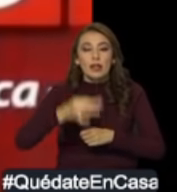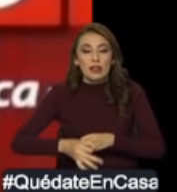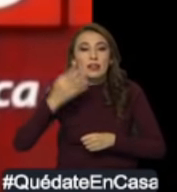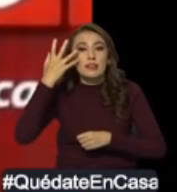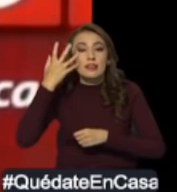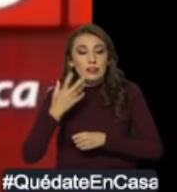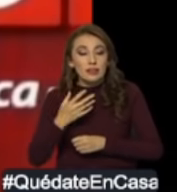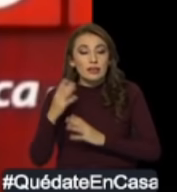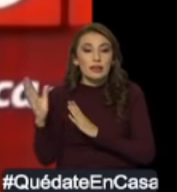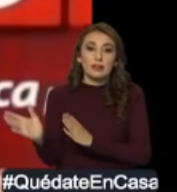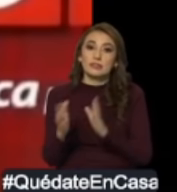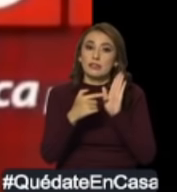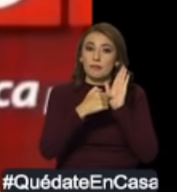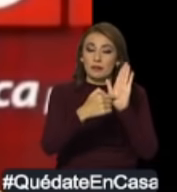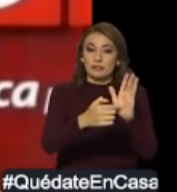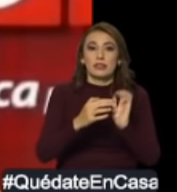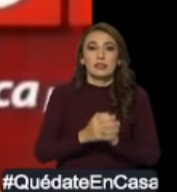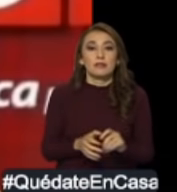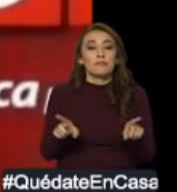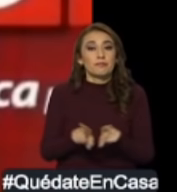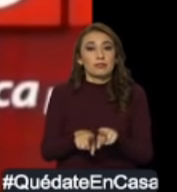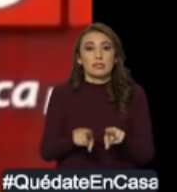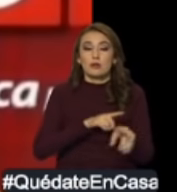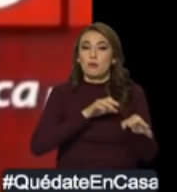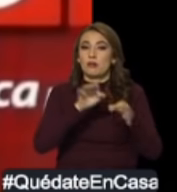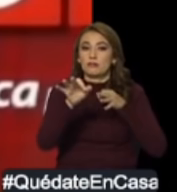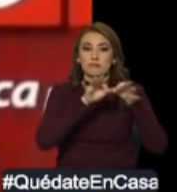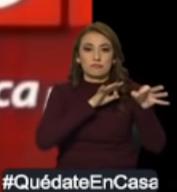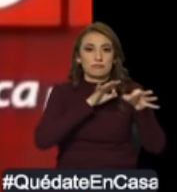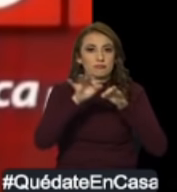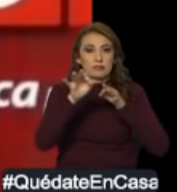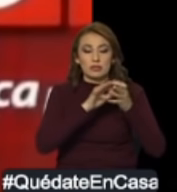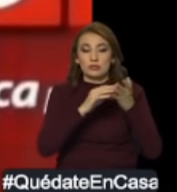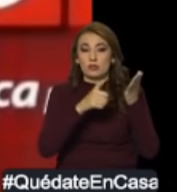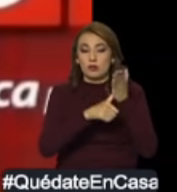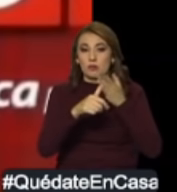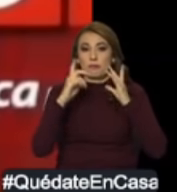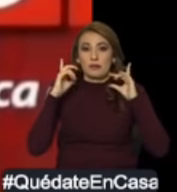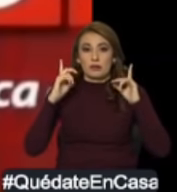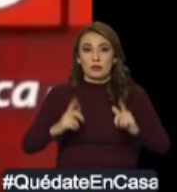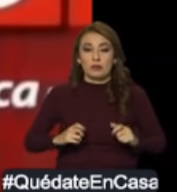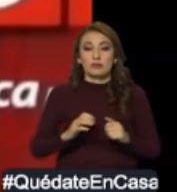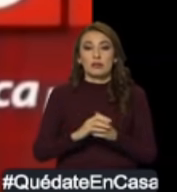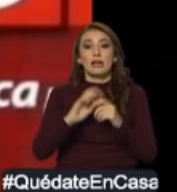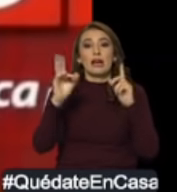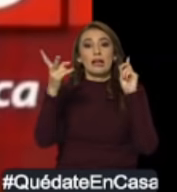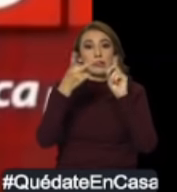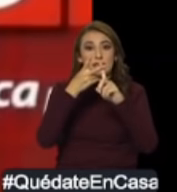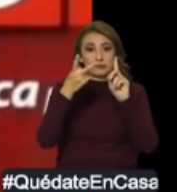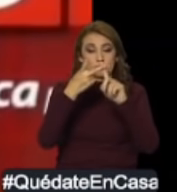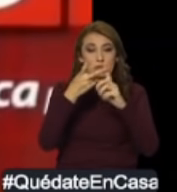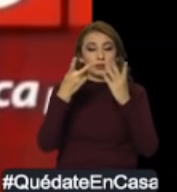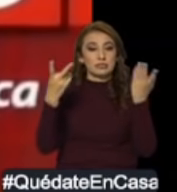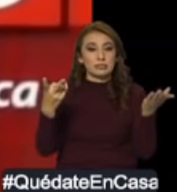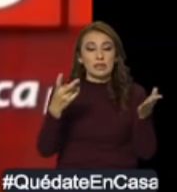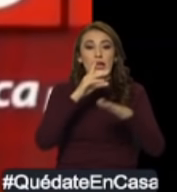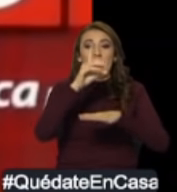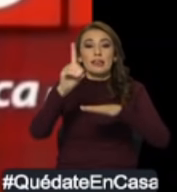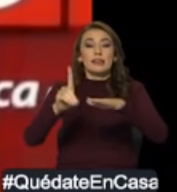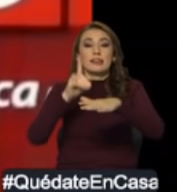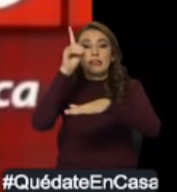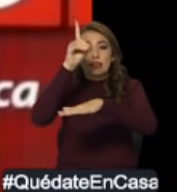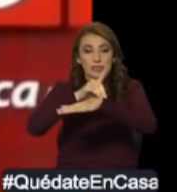de presentación de los síntomas. Las explicaciones ustedes las van a recibir del ministro de Salud. Luego vamos a escuchar al director del